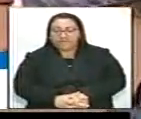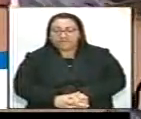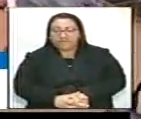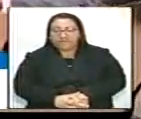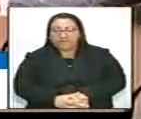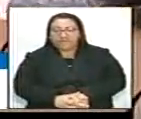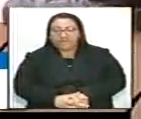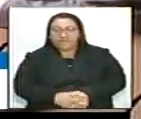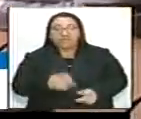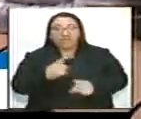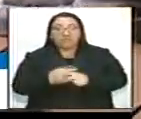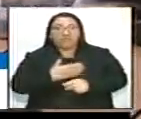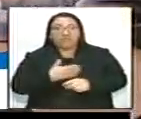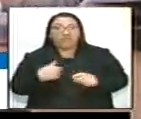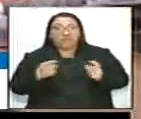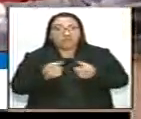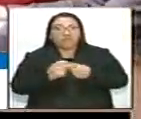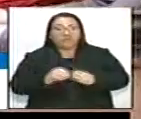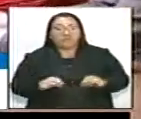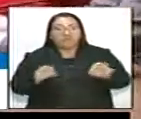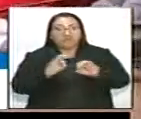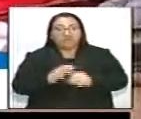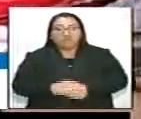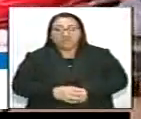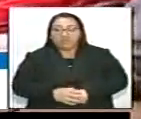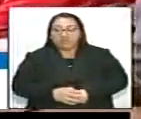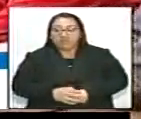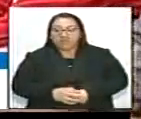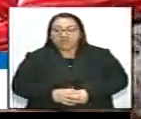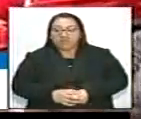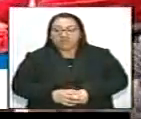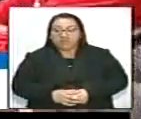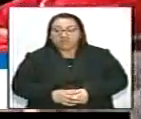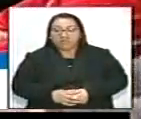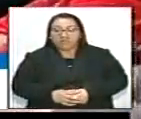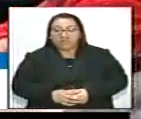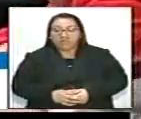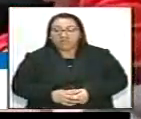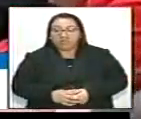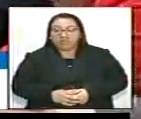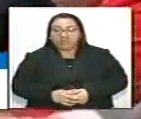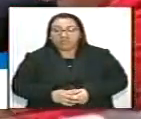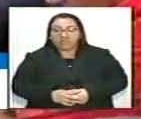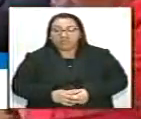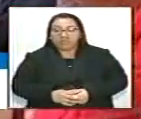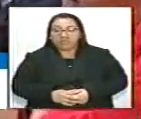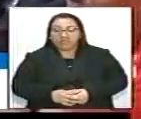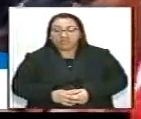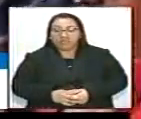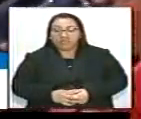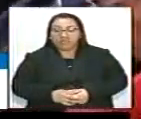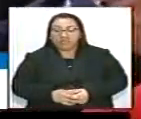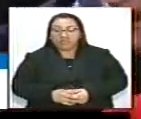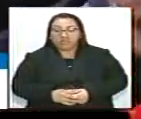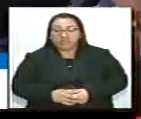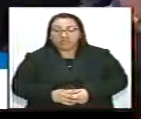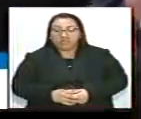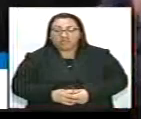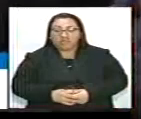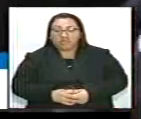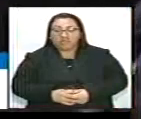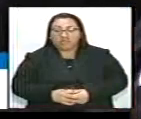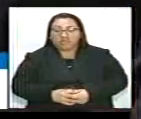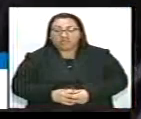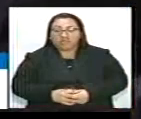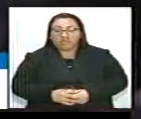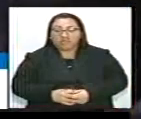que es muy importante en el Congreso Nacional. Creo que es importante algunos aportes para tener